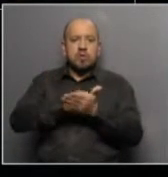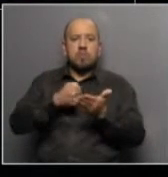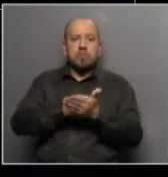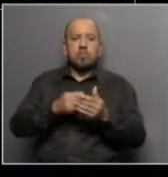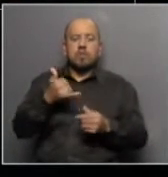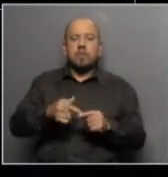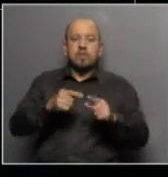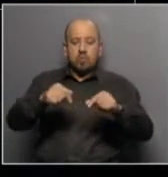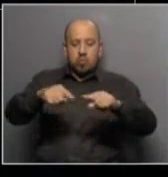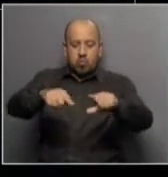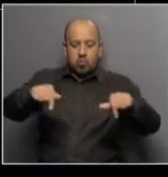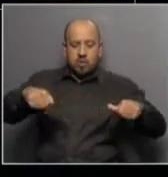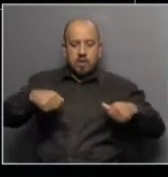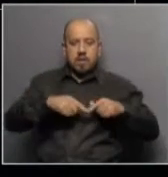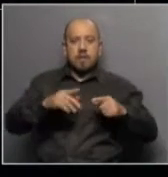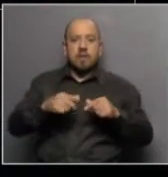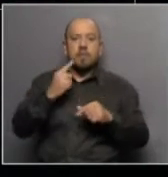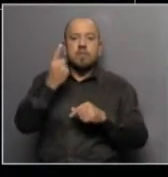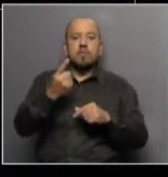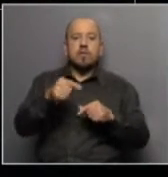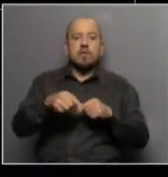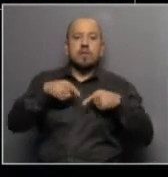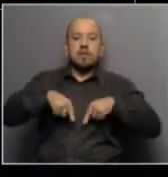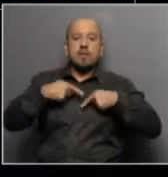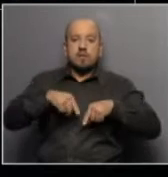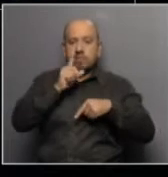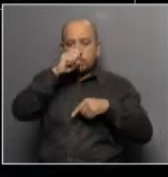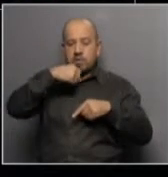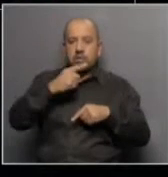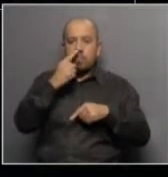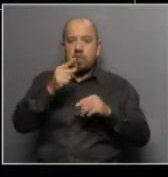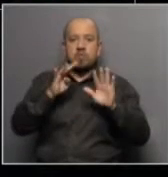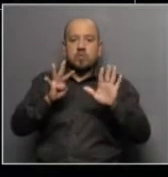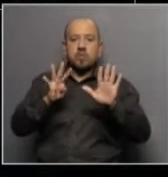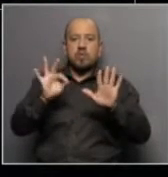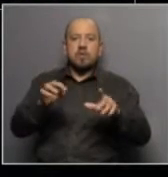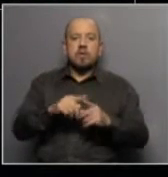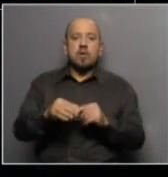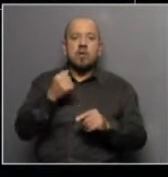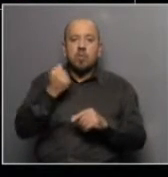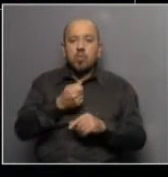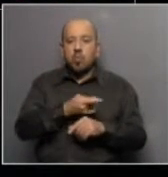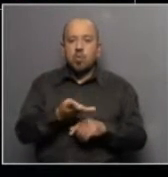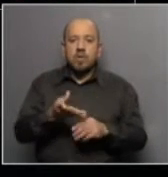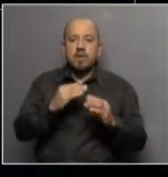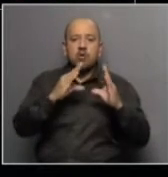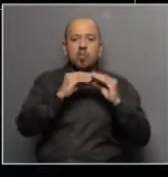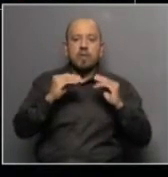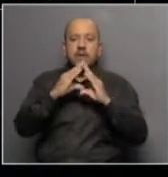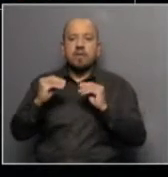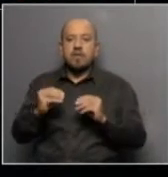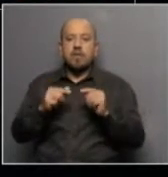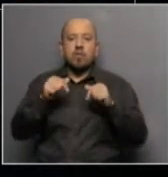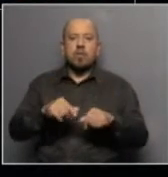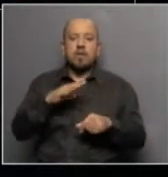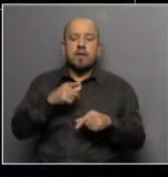tierra. El primer gobierno que da la cartera de tierra es la Intendencia de Montevideo en el año 90. ¿Saben cuántas cooperativas de vivienda hoy gozan de esa